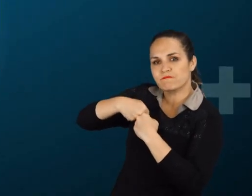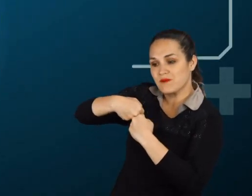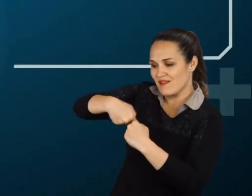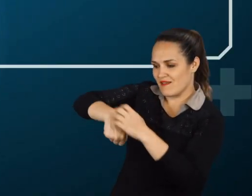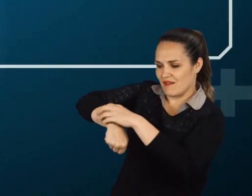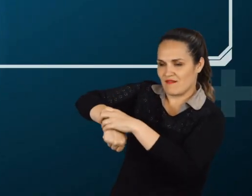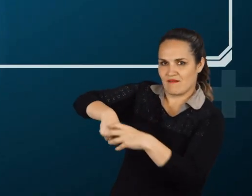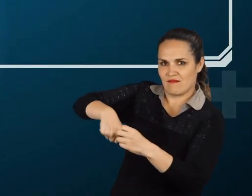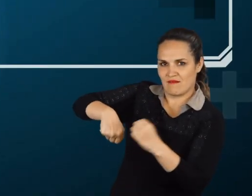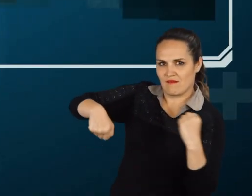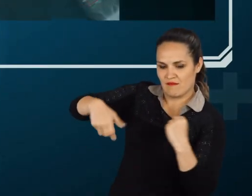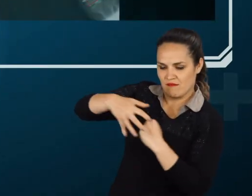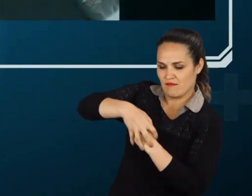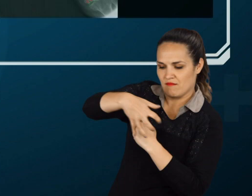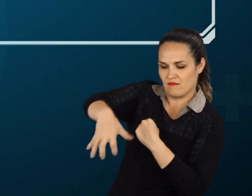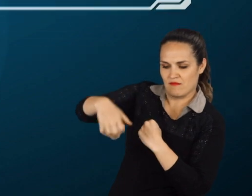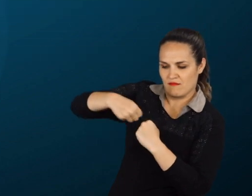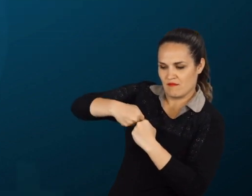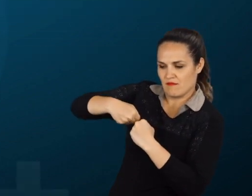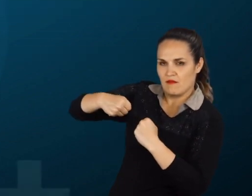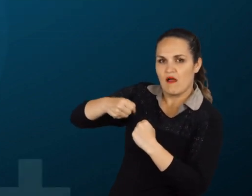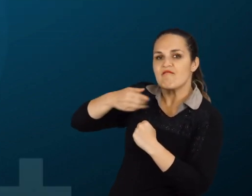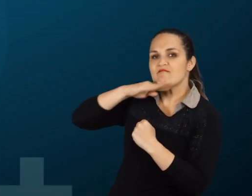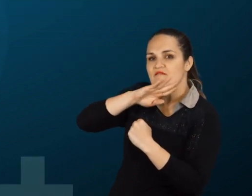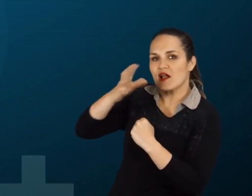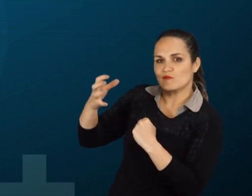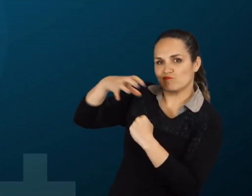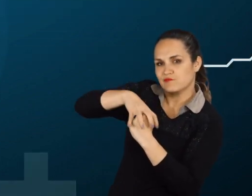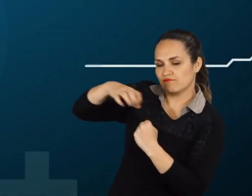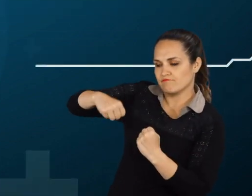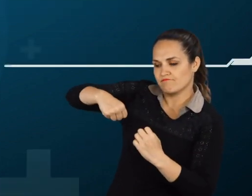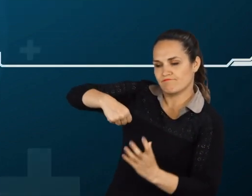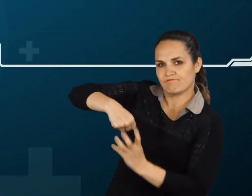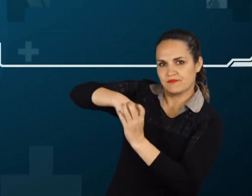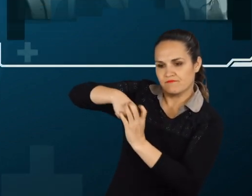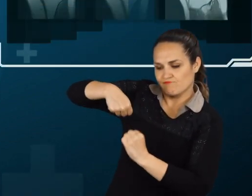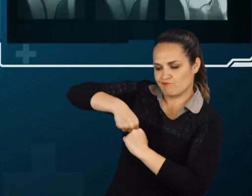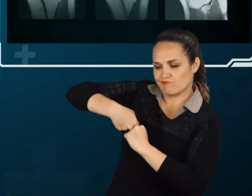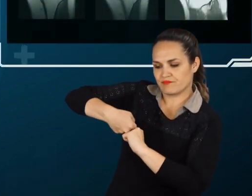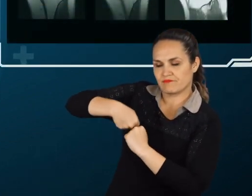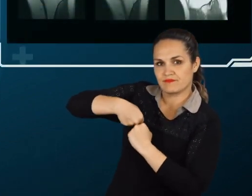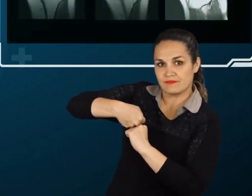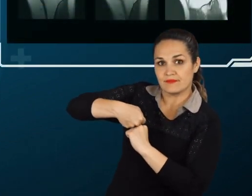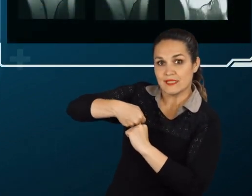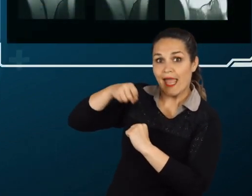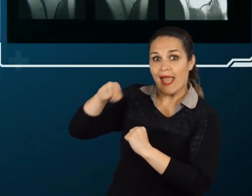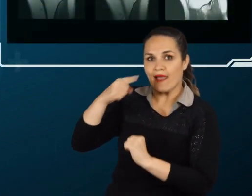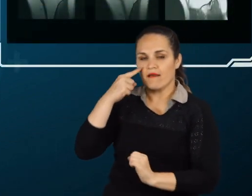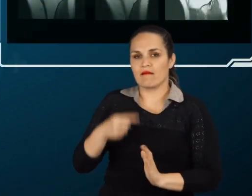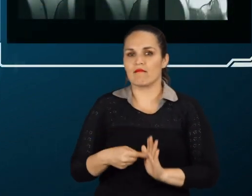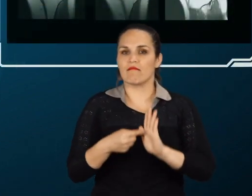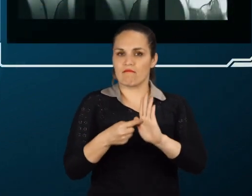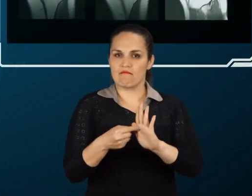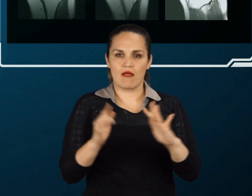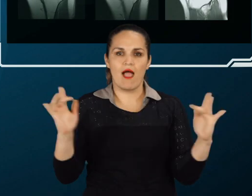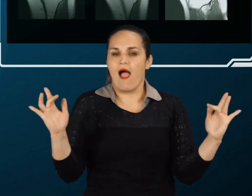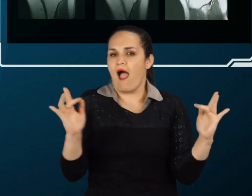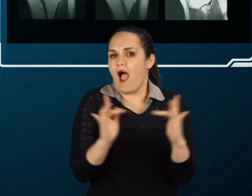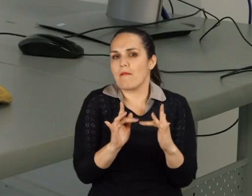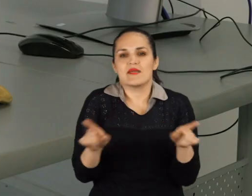rodilla y el fémur distal de la niña, y lo que hace es imitar la anatomía de la rodilla